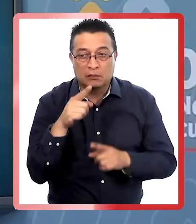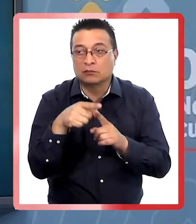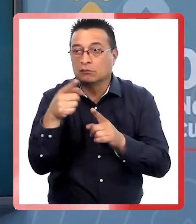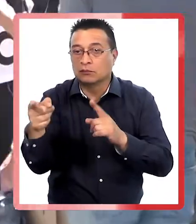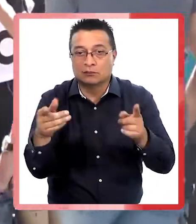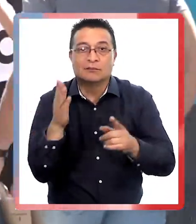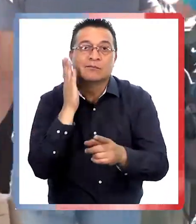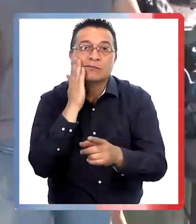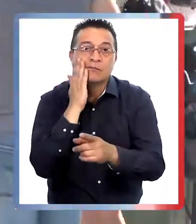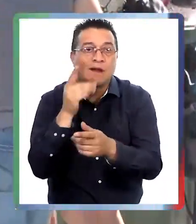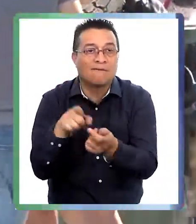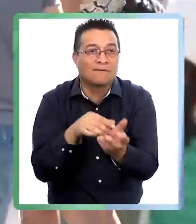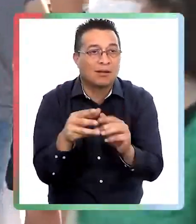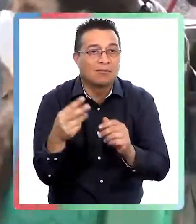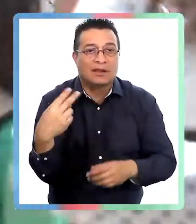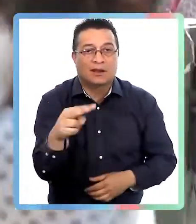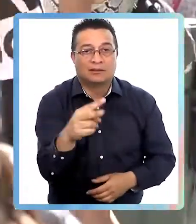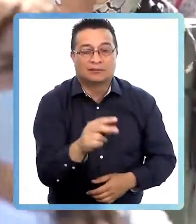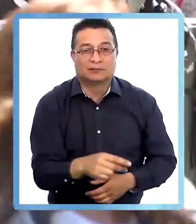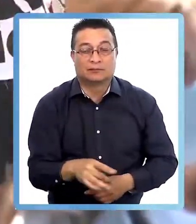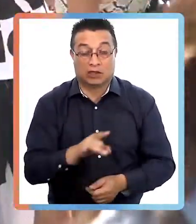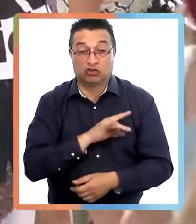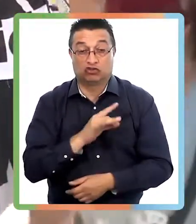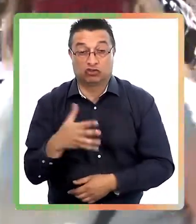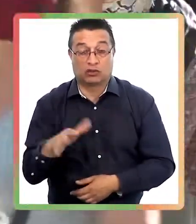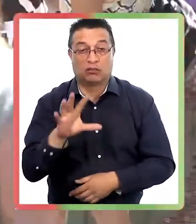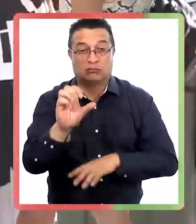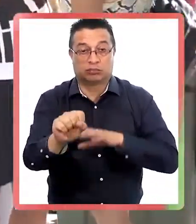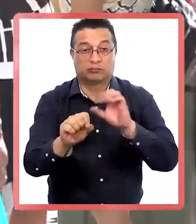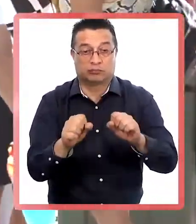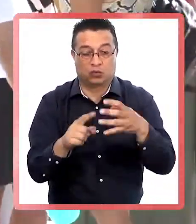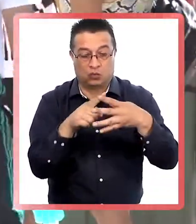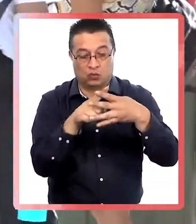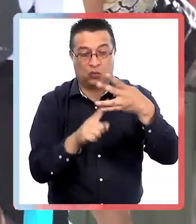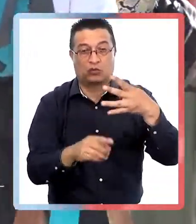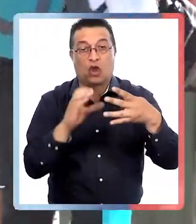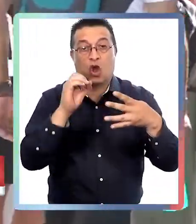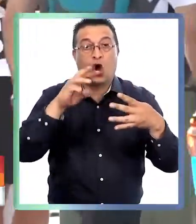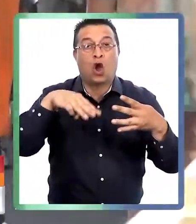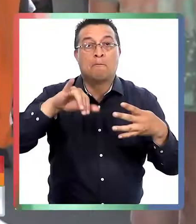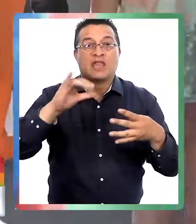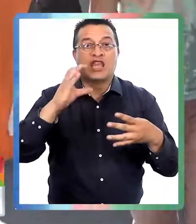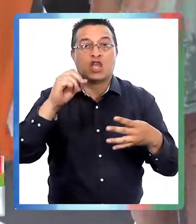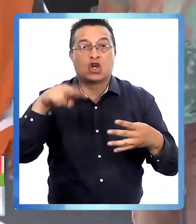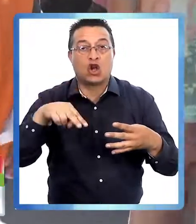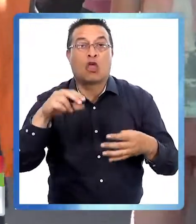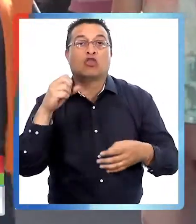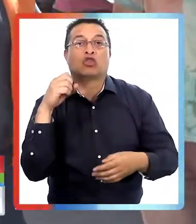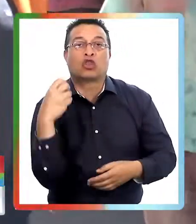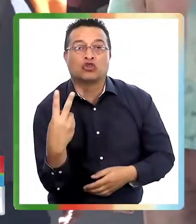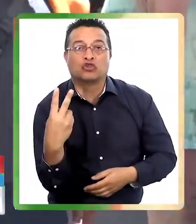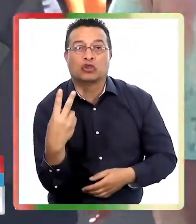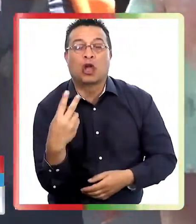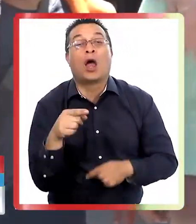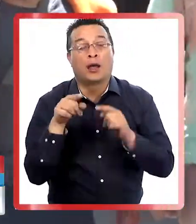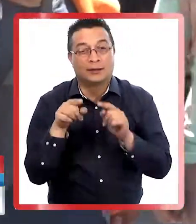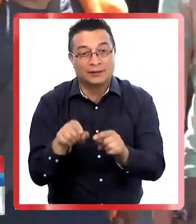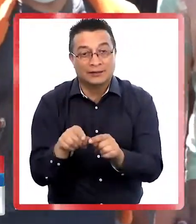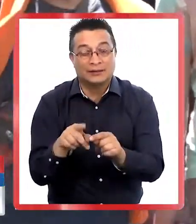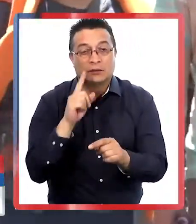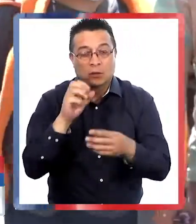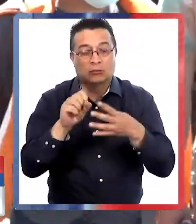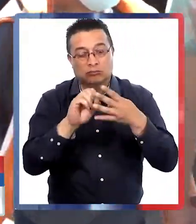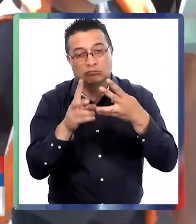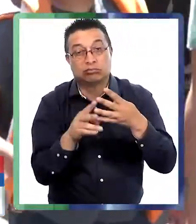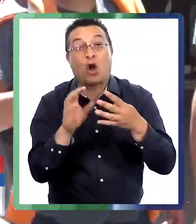seres queridos. En Chile ya se han detectado 4 casos de Omicron 2. Esta mutación forma parte del